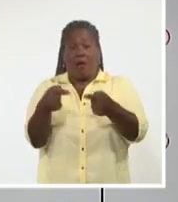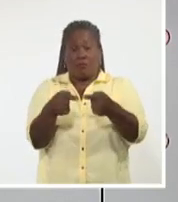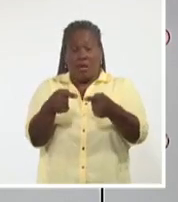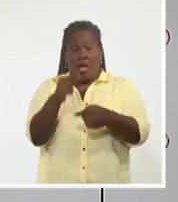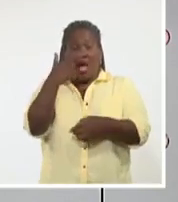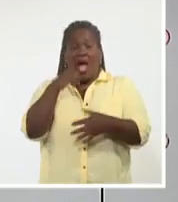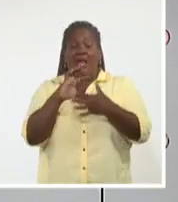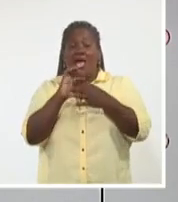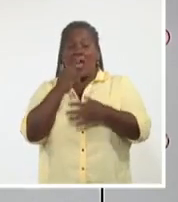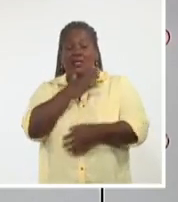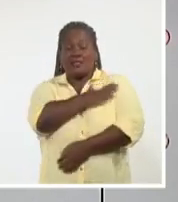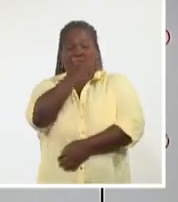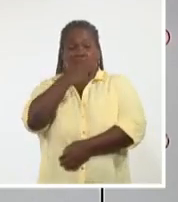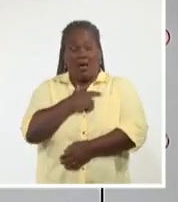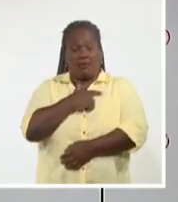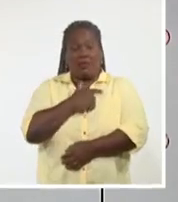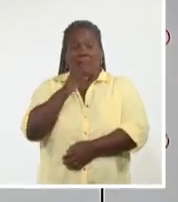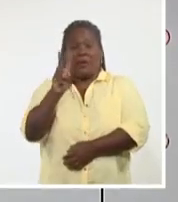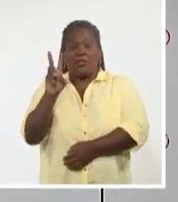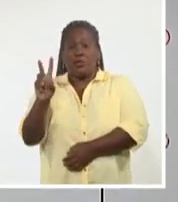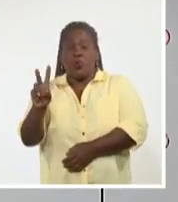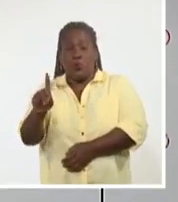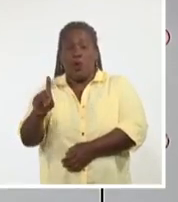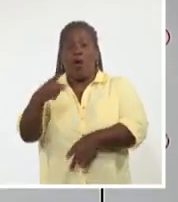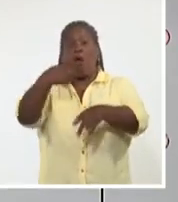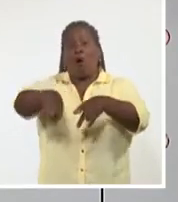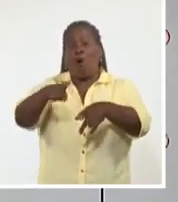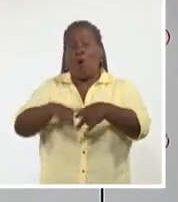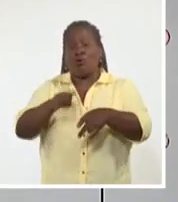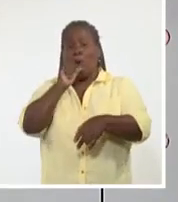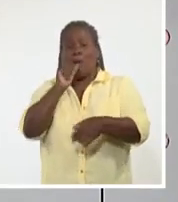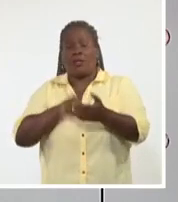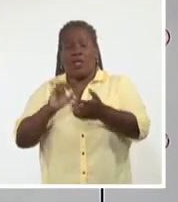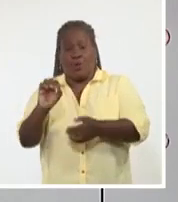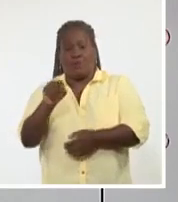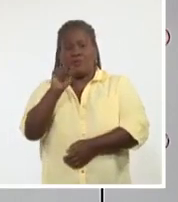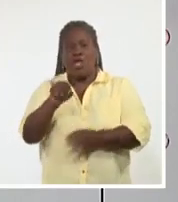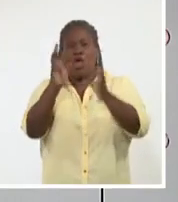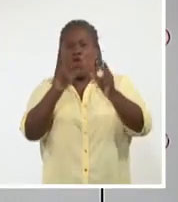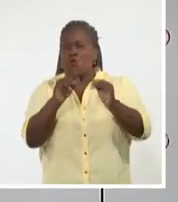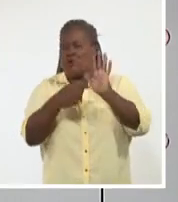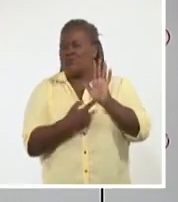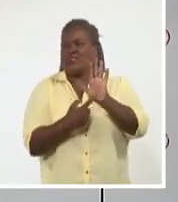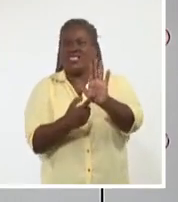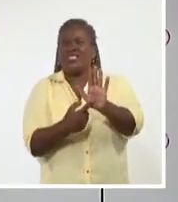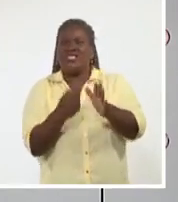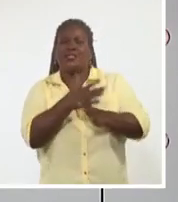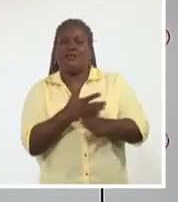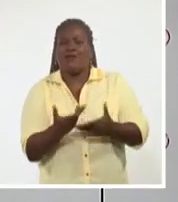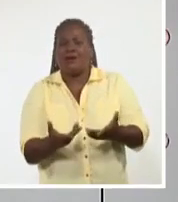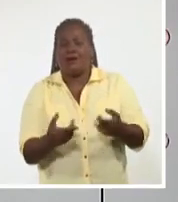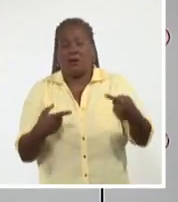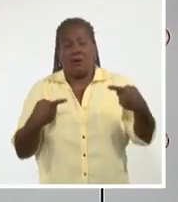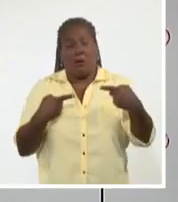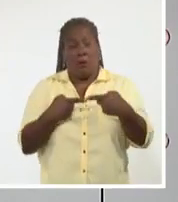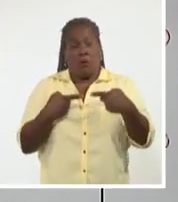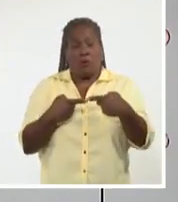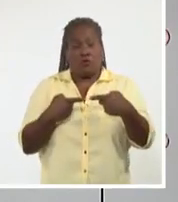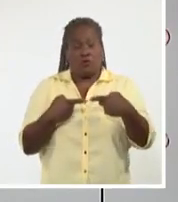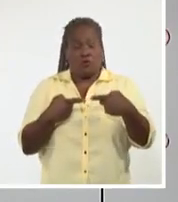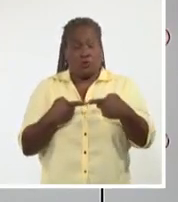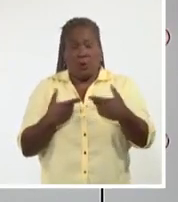y 21 a otros partidos y alianzas que le dicen estos números pues que la oposición le pasó